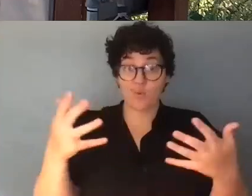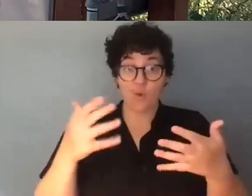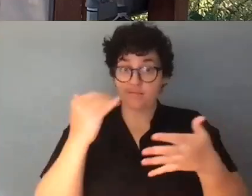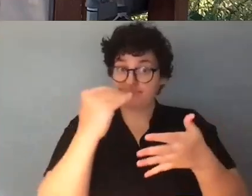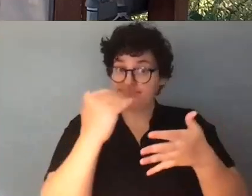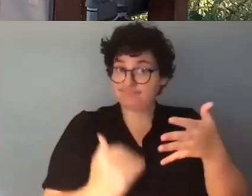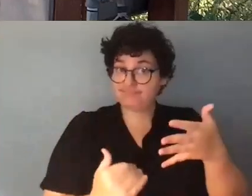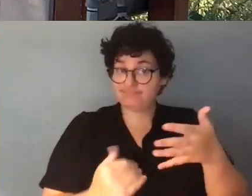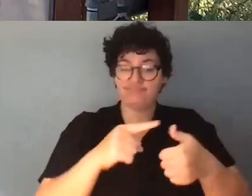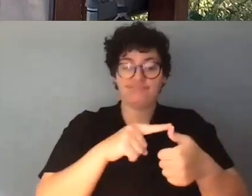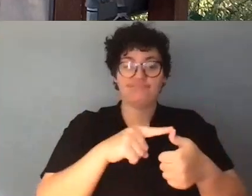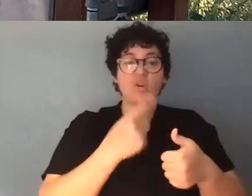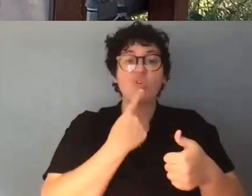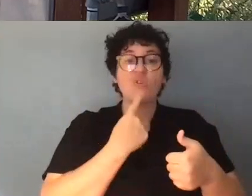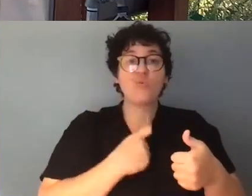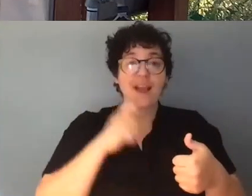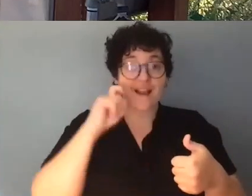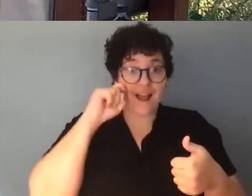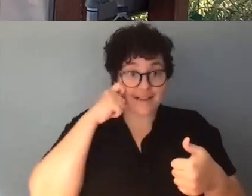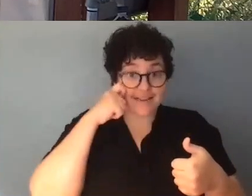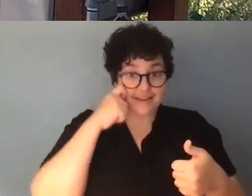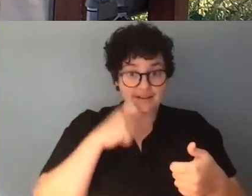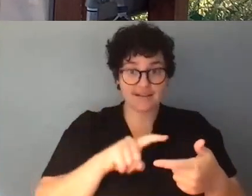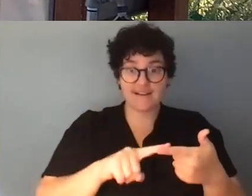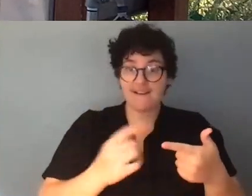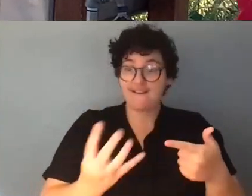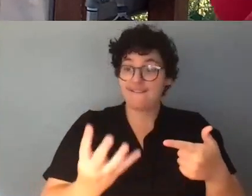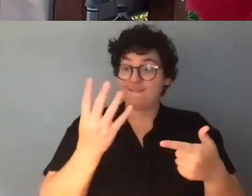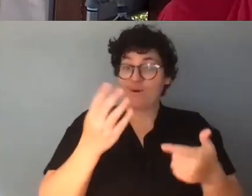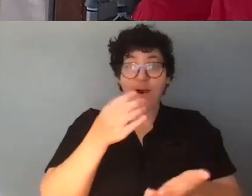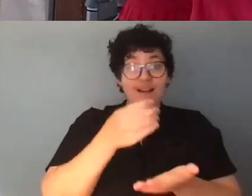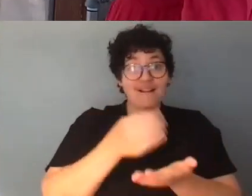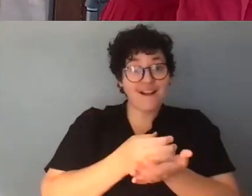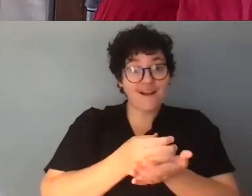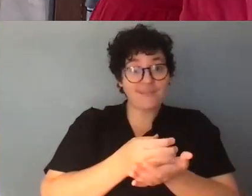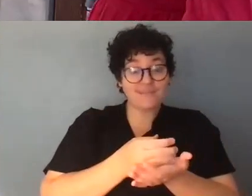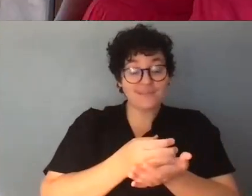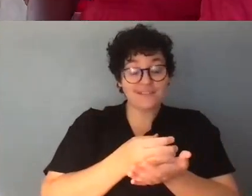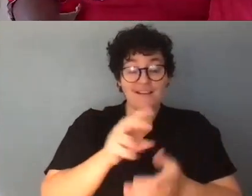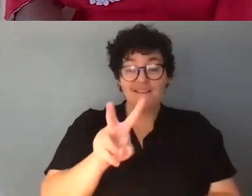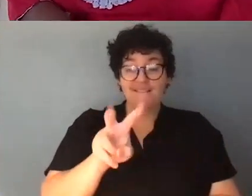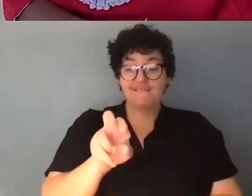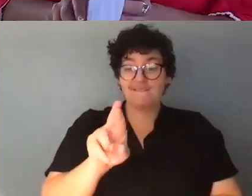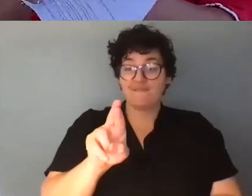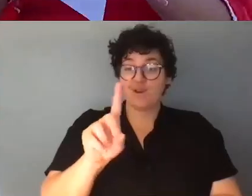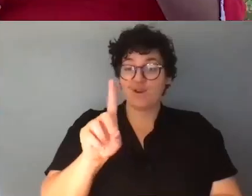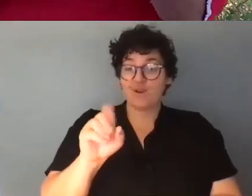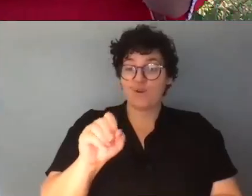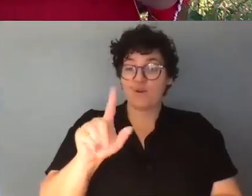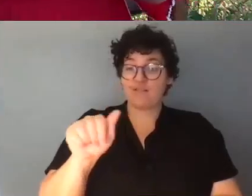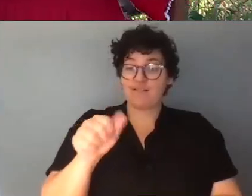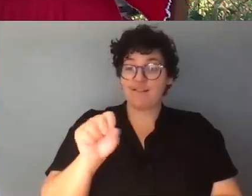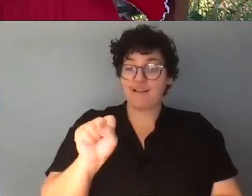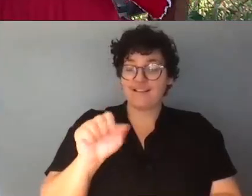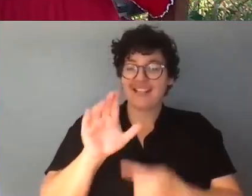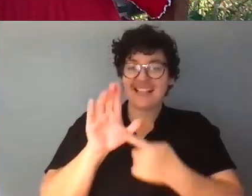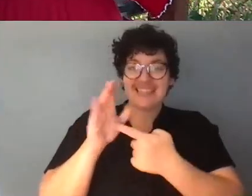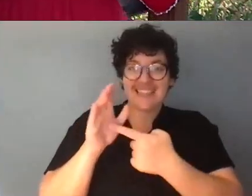una cebolla roja, chico, más o menos 4 tazas de